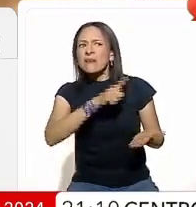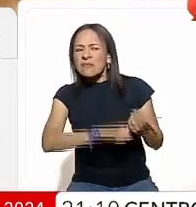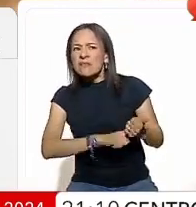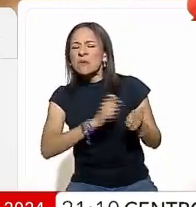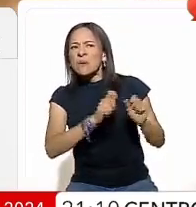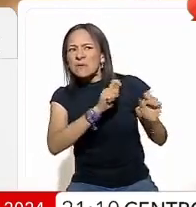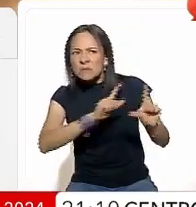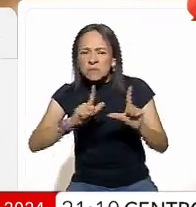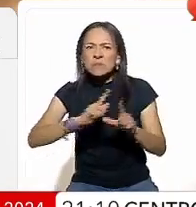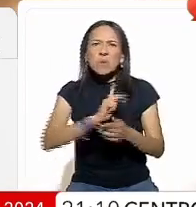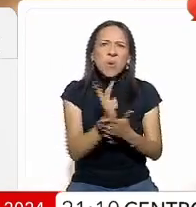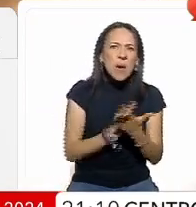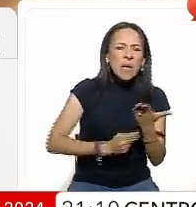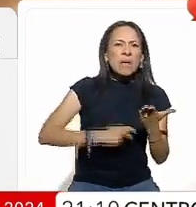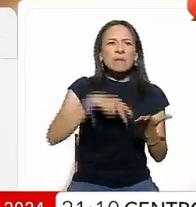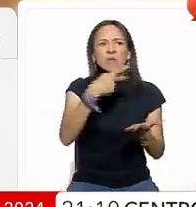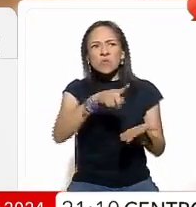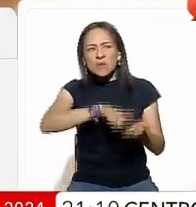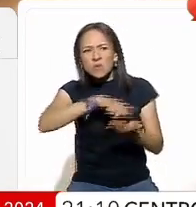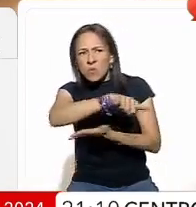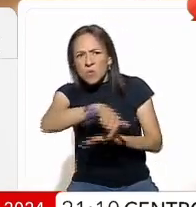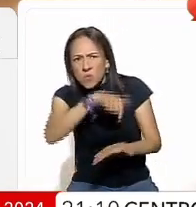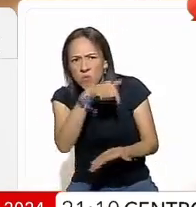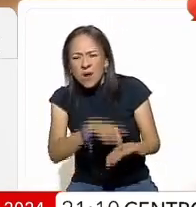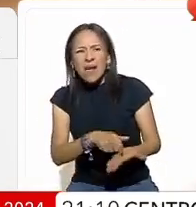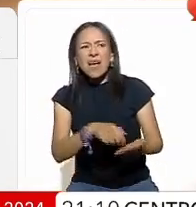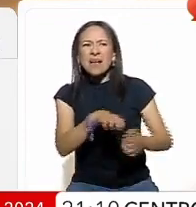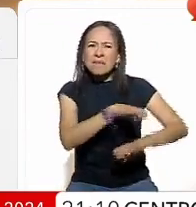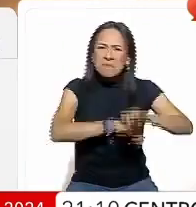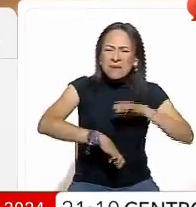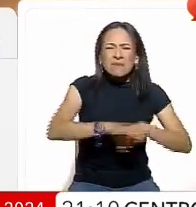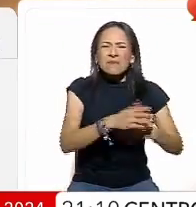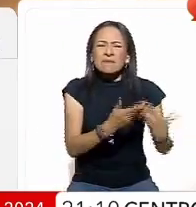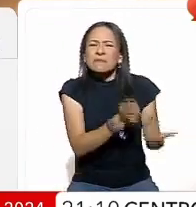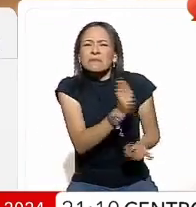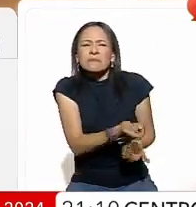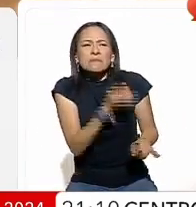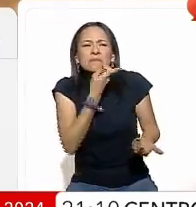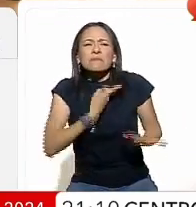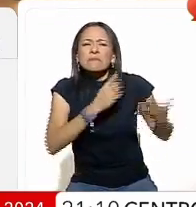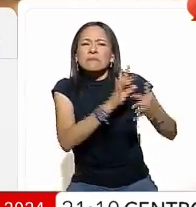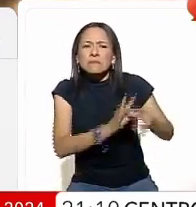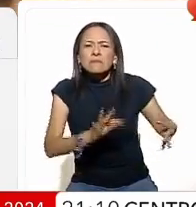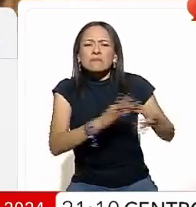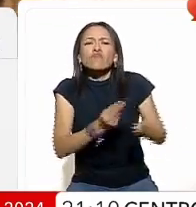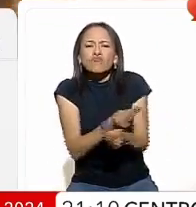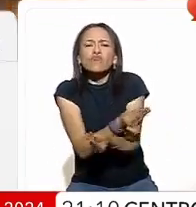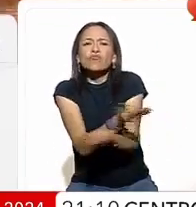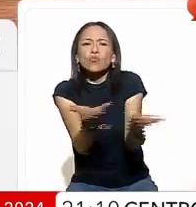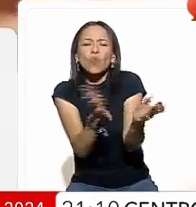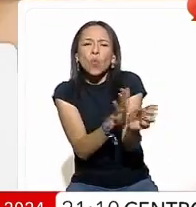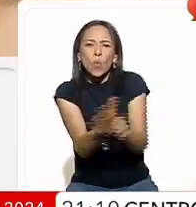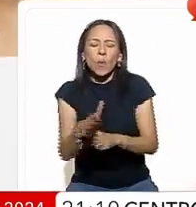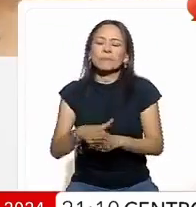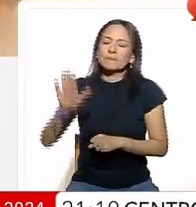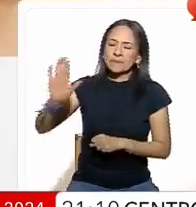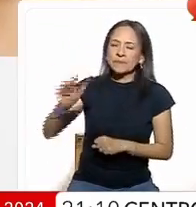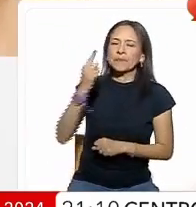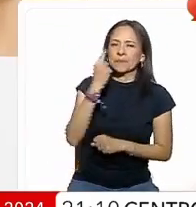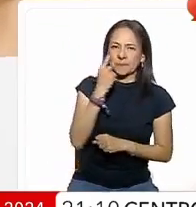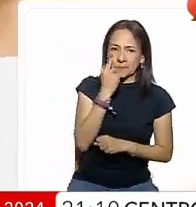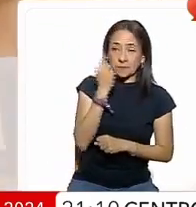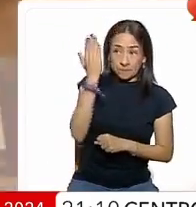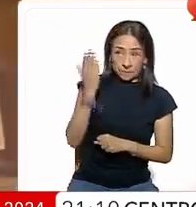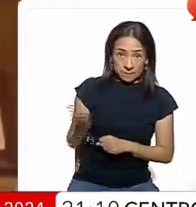corporativo nacional? ¿Qué nos puede contar? Bueno, miren, qué bueno que el presidente muestra